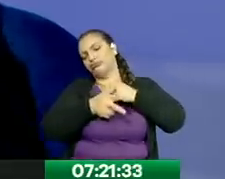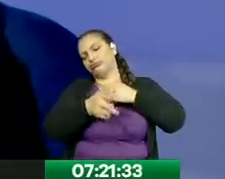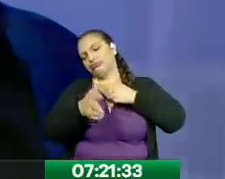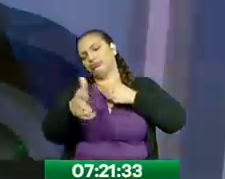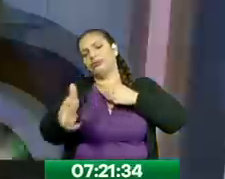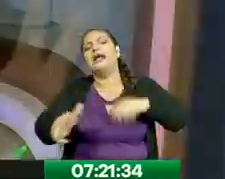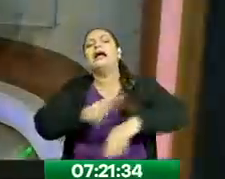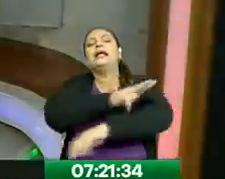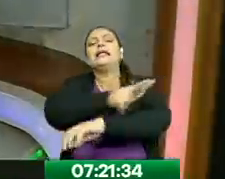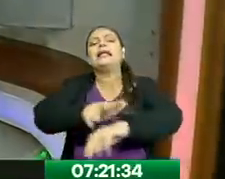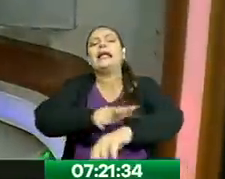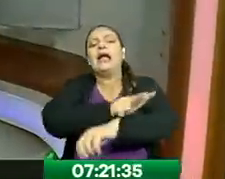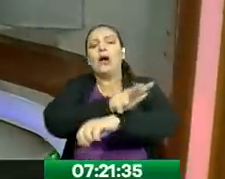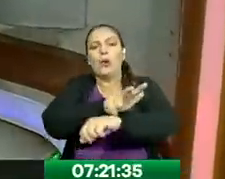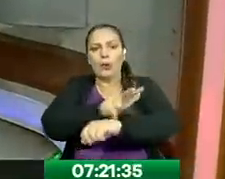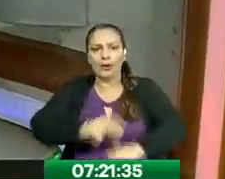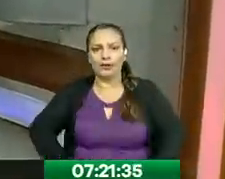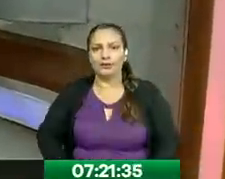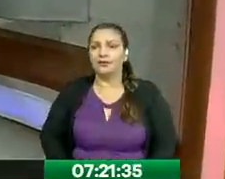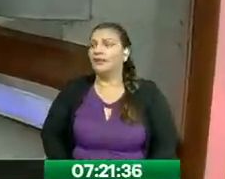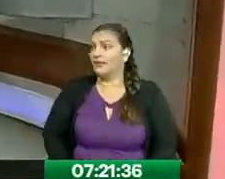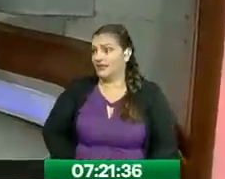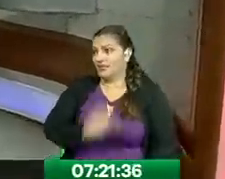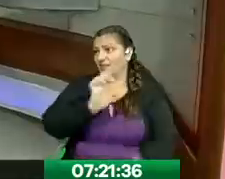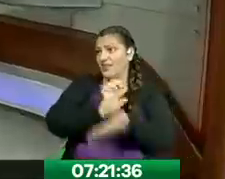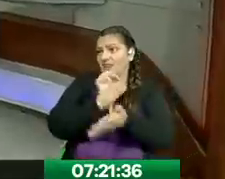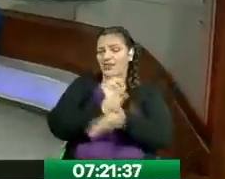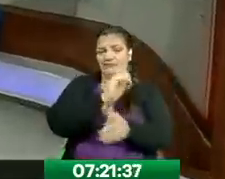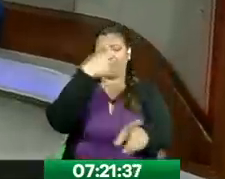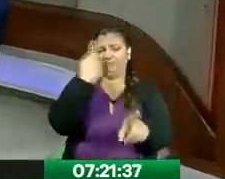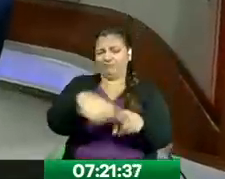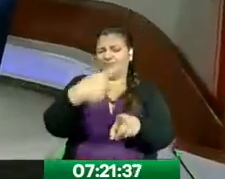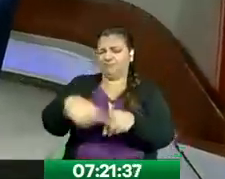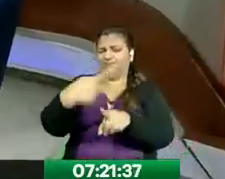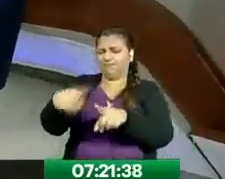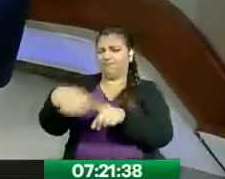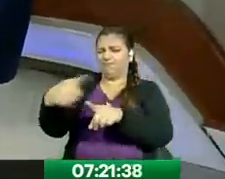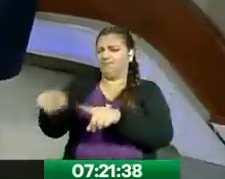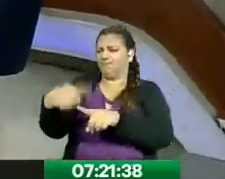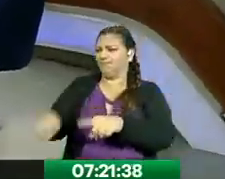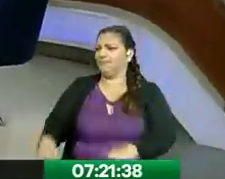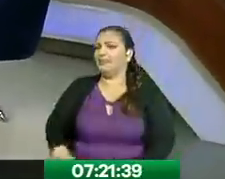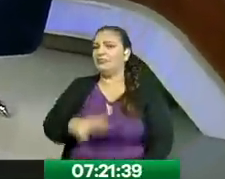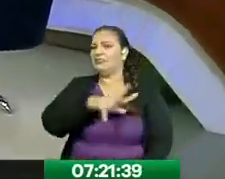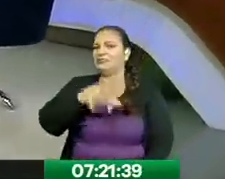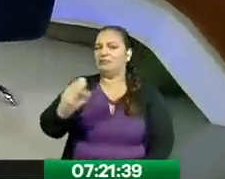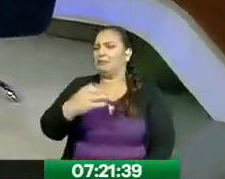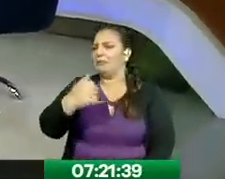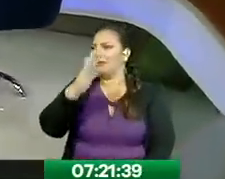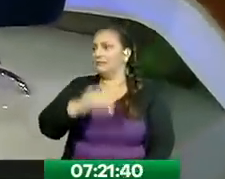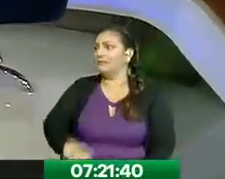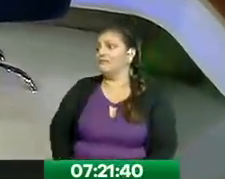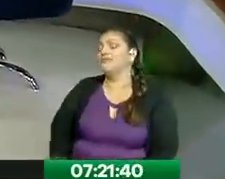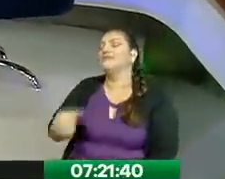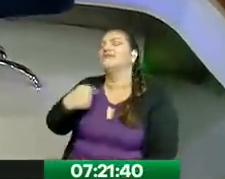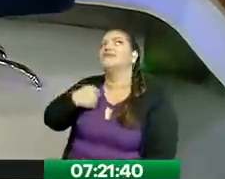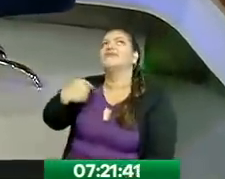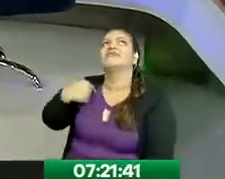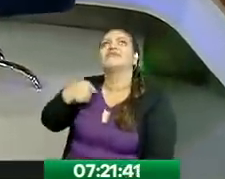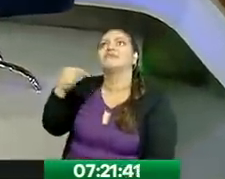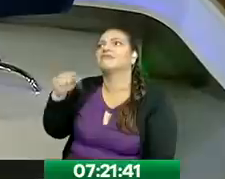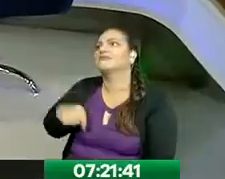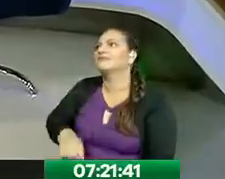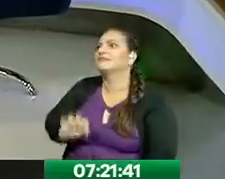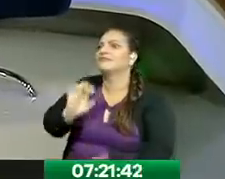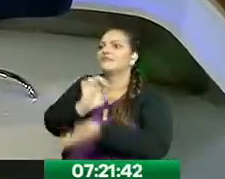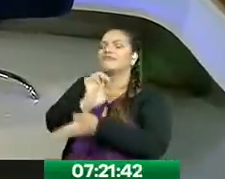más así que también hay más de 200 productos que pueden ir a degustar además las artesanías kleenex con el diente de los roedores a mí me encanta el queso oye también ha de